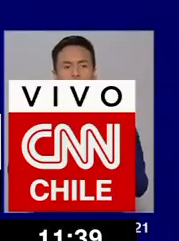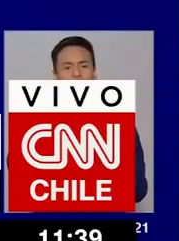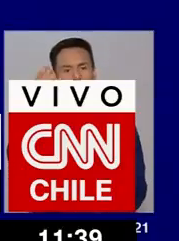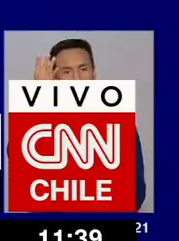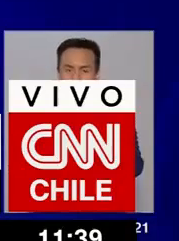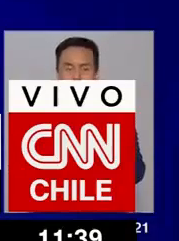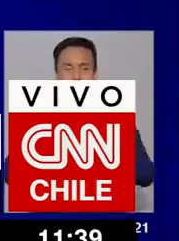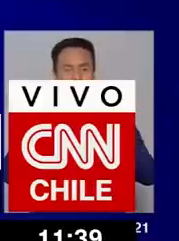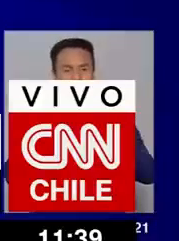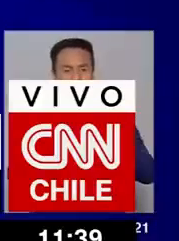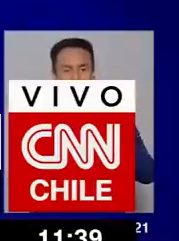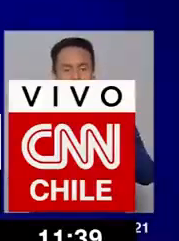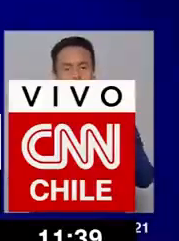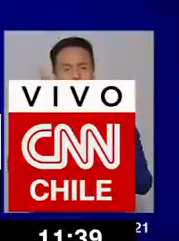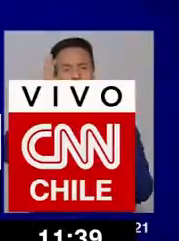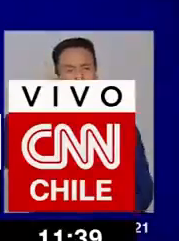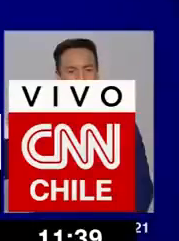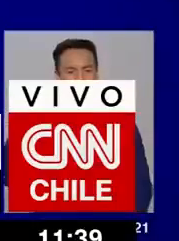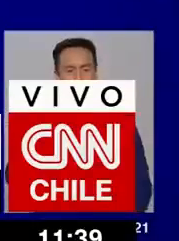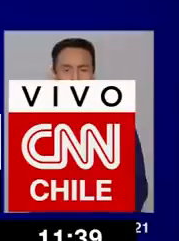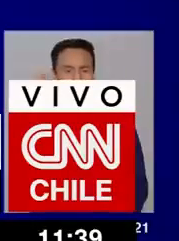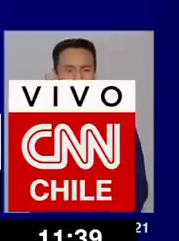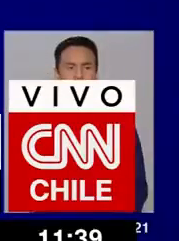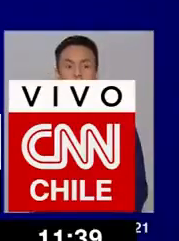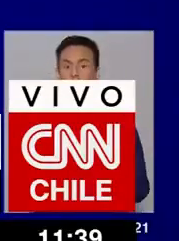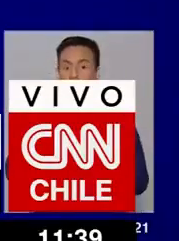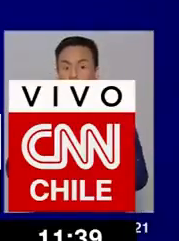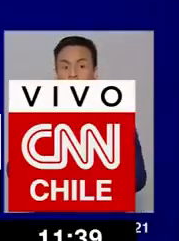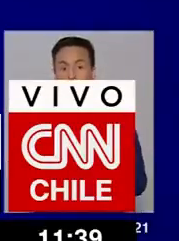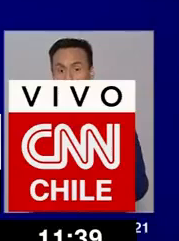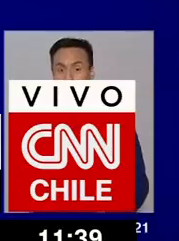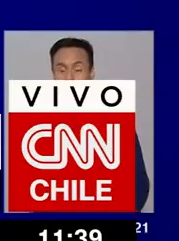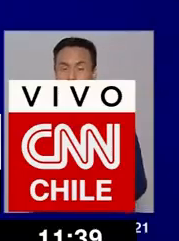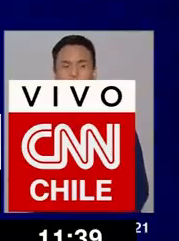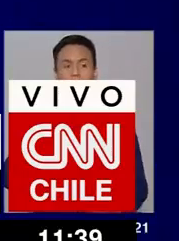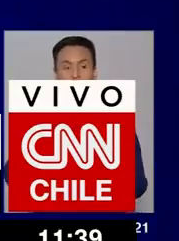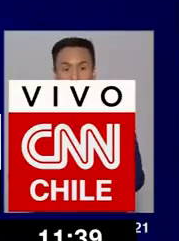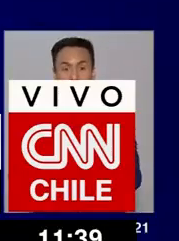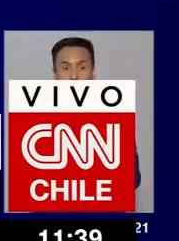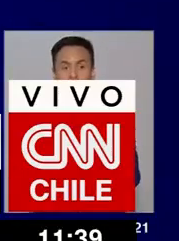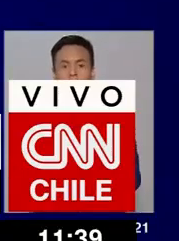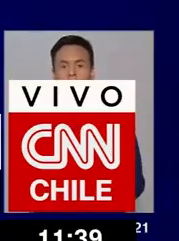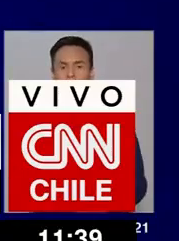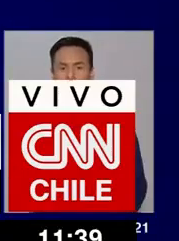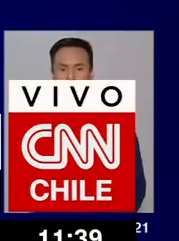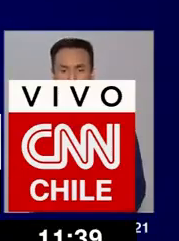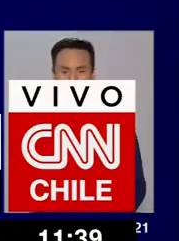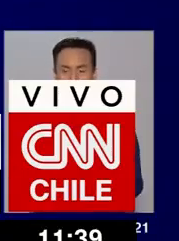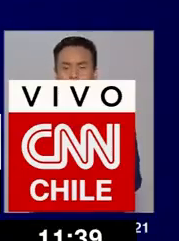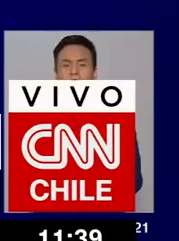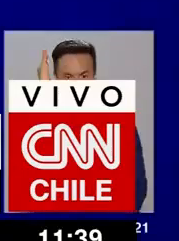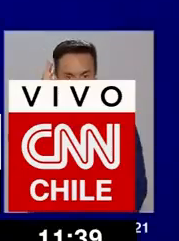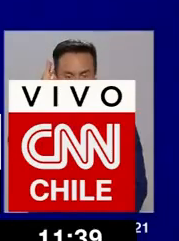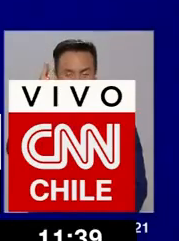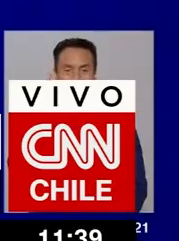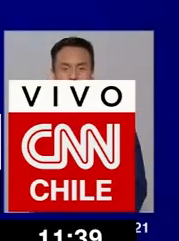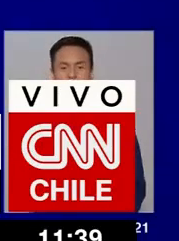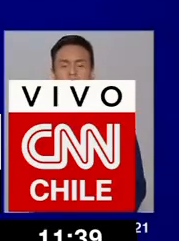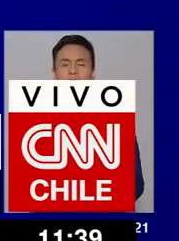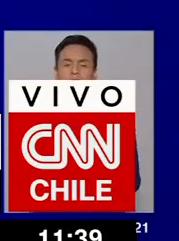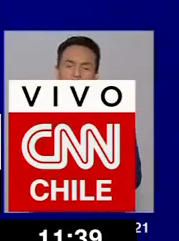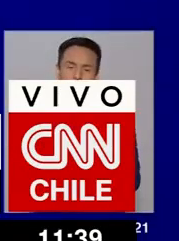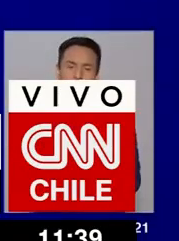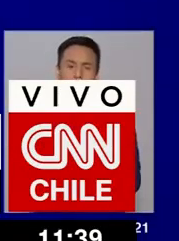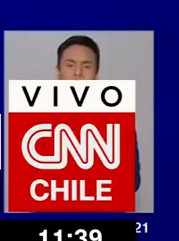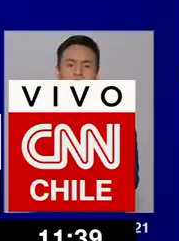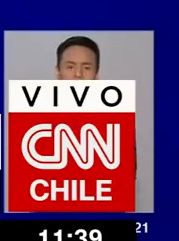señalábamos anteriormente. Mañana Marco Enrique Sominami entonces va a ser recibido acá por la dirección justamente de la CPC para analizar sus propuestas